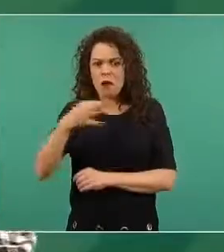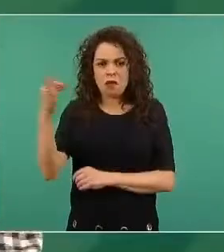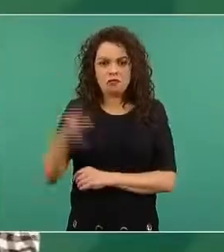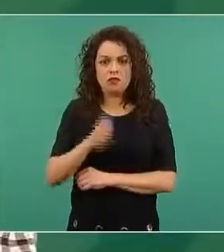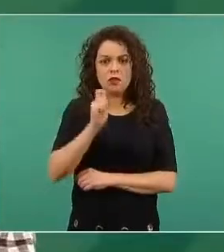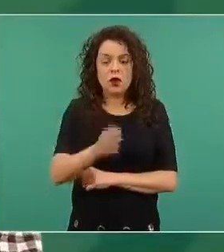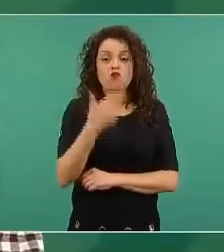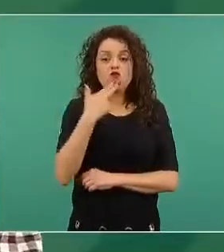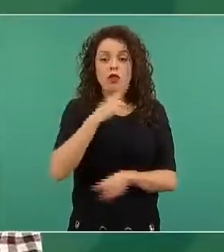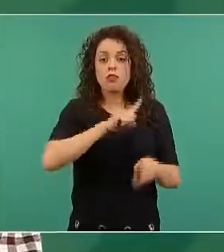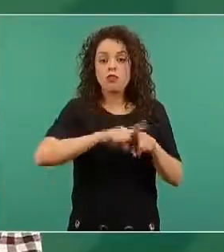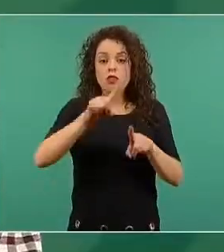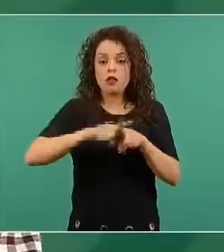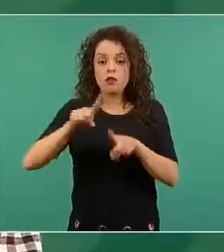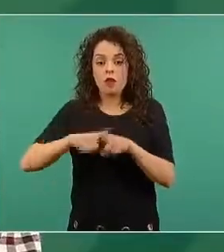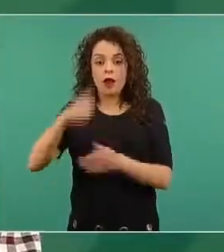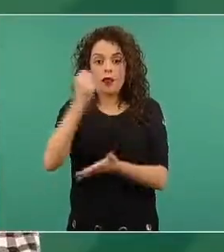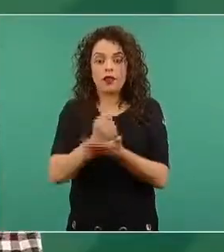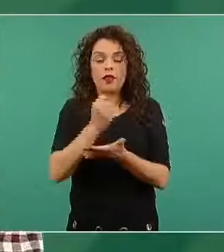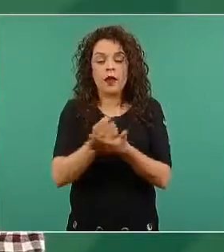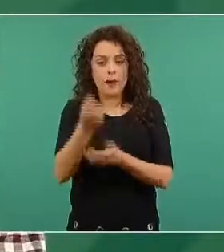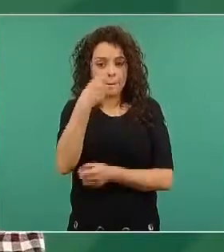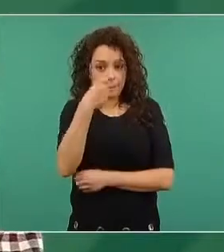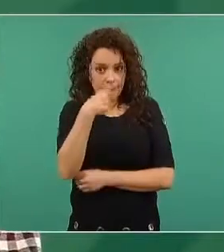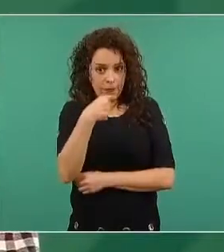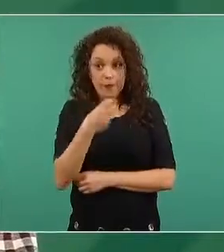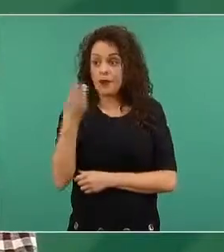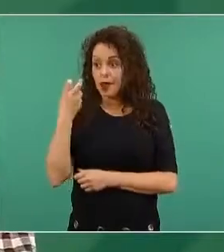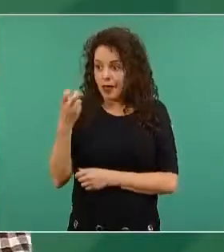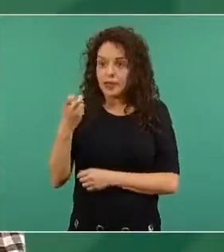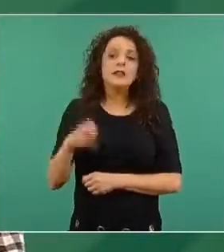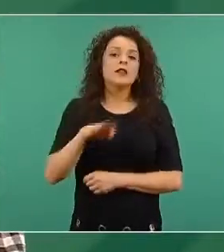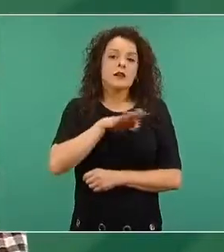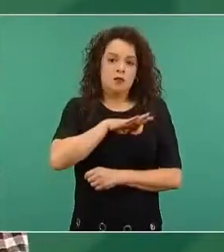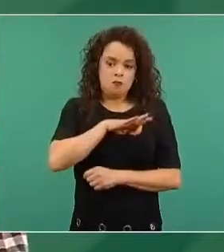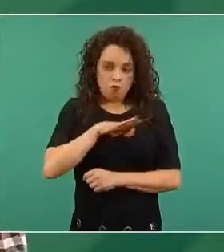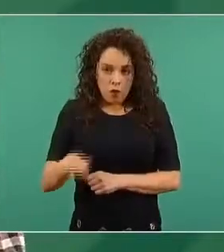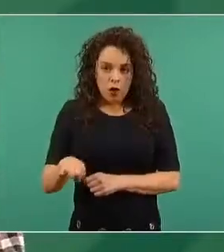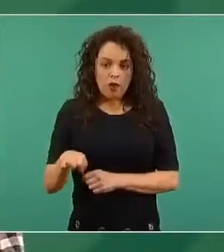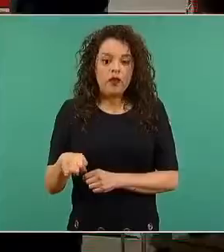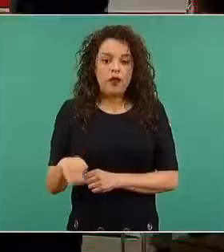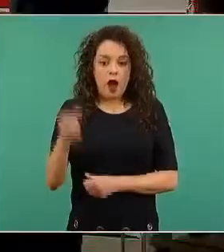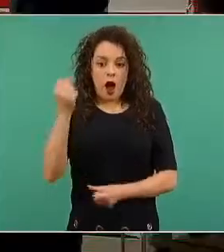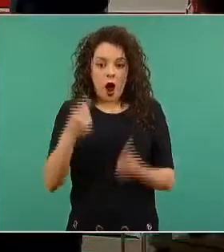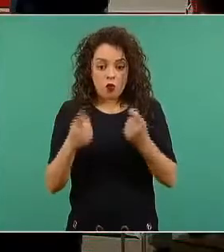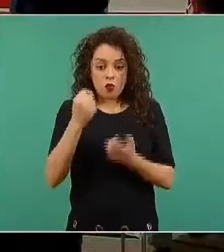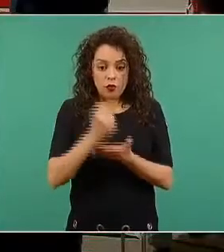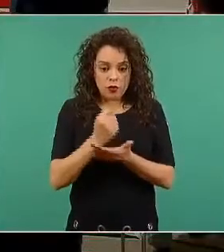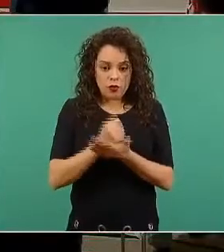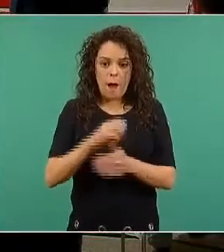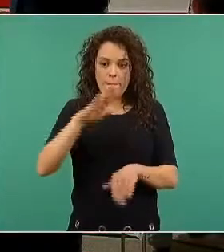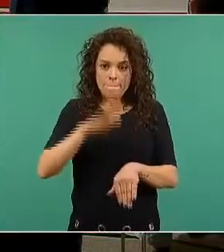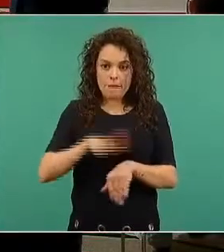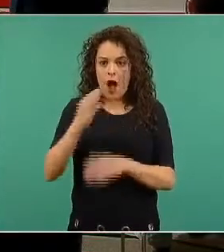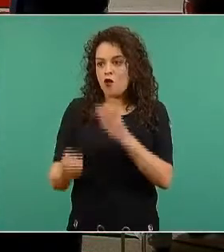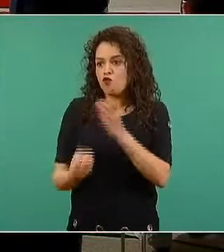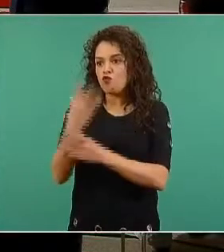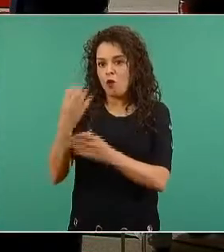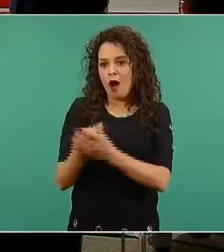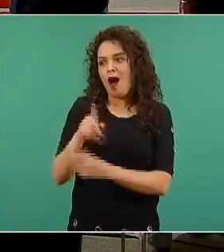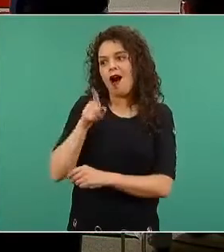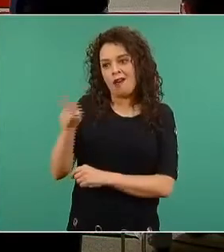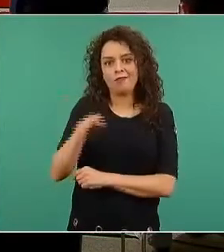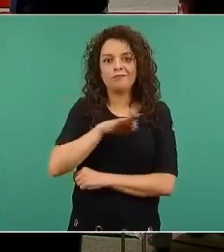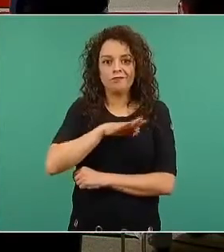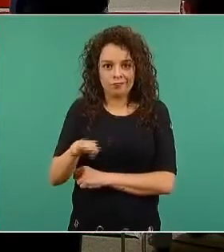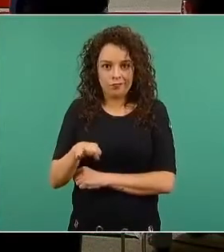de distintos esquemas de tratamiento. Y ahí podrían tener lugar algunos de los tratamientos más novedosos,